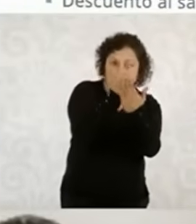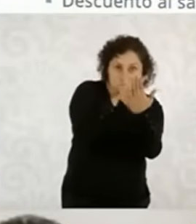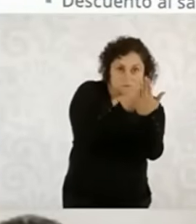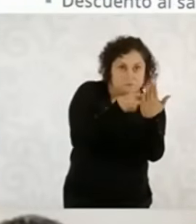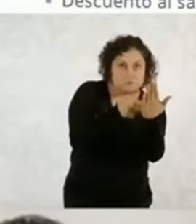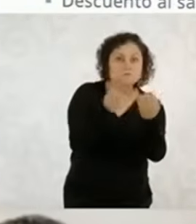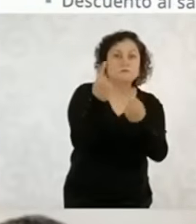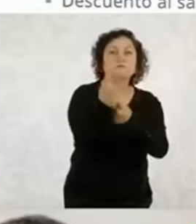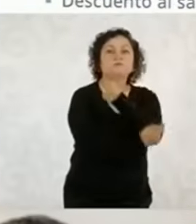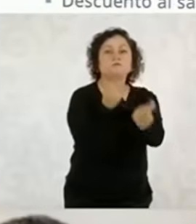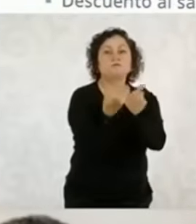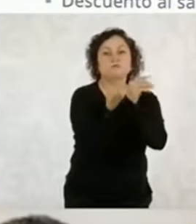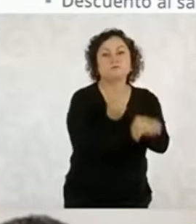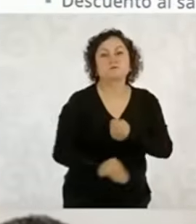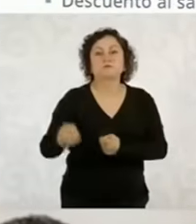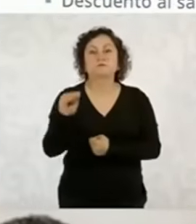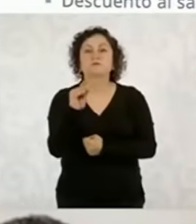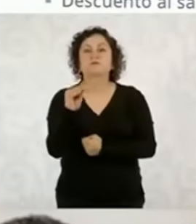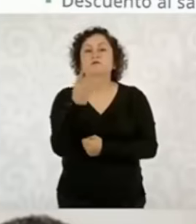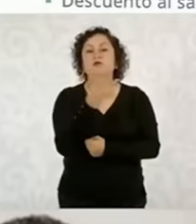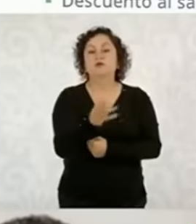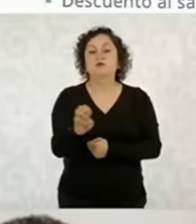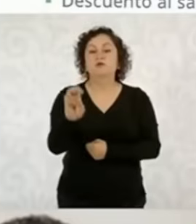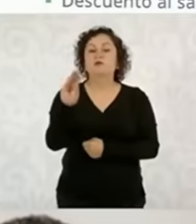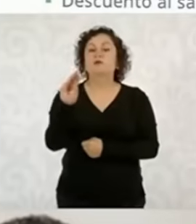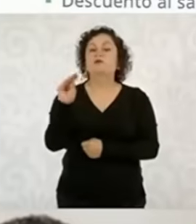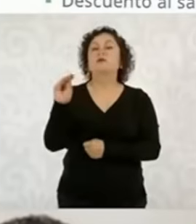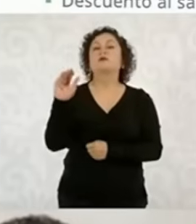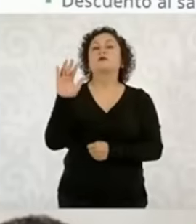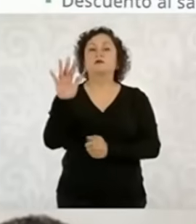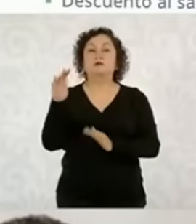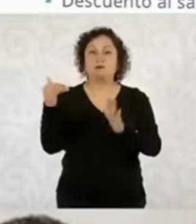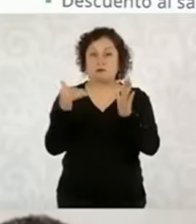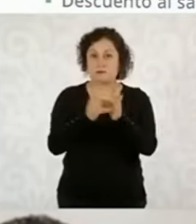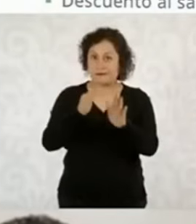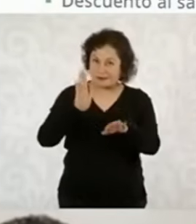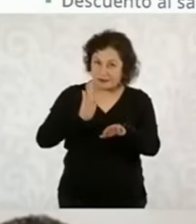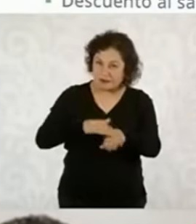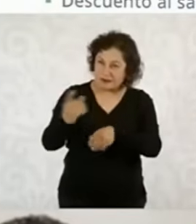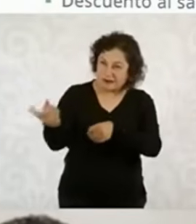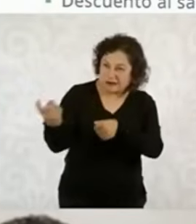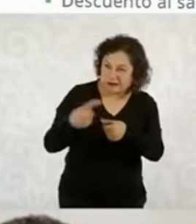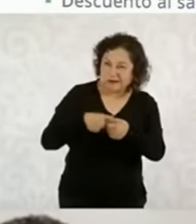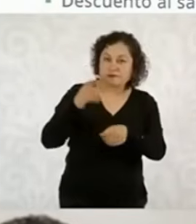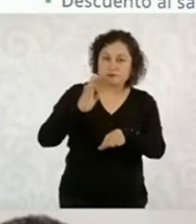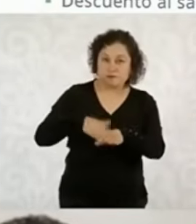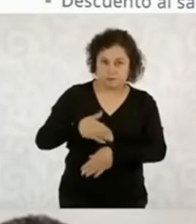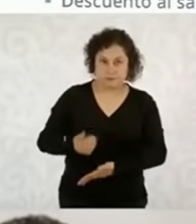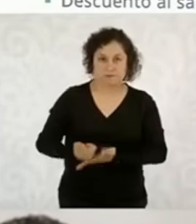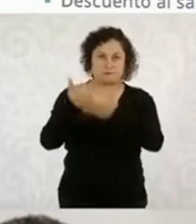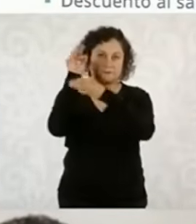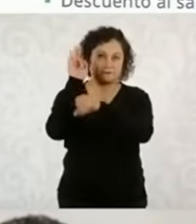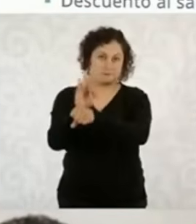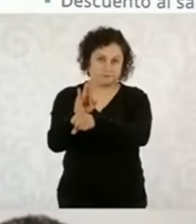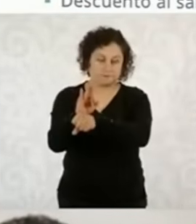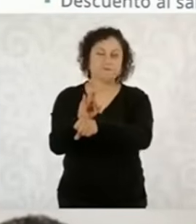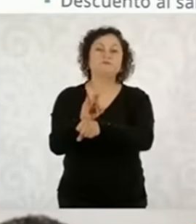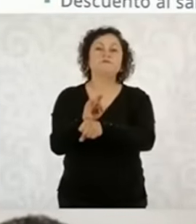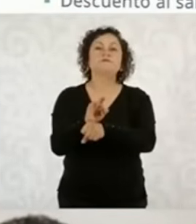a 495.000 personas más. En el cuarto trimestre de este